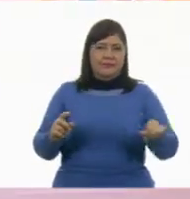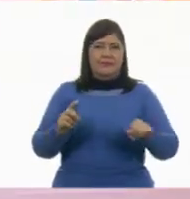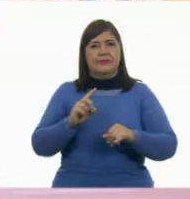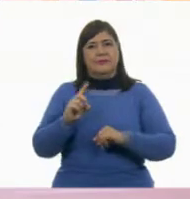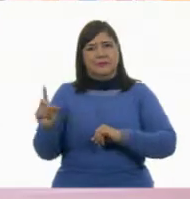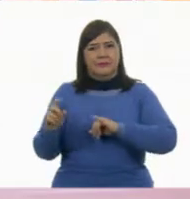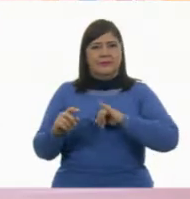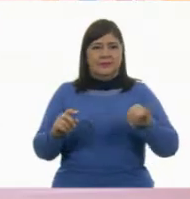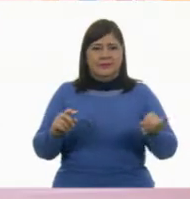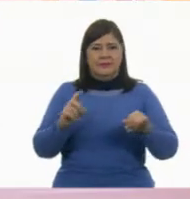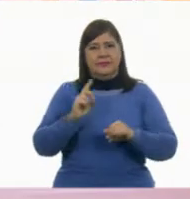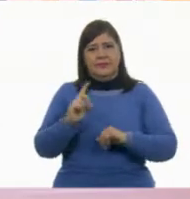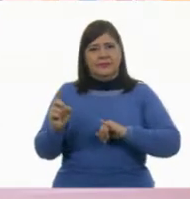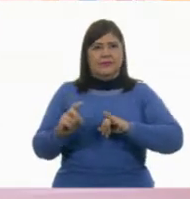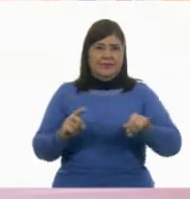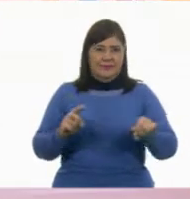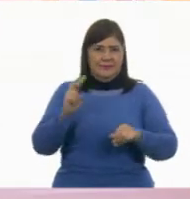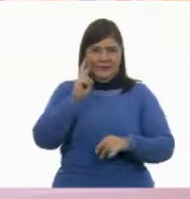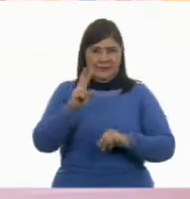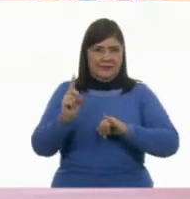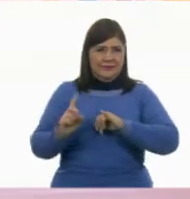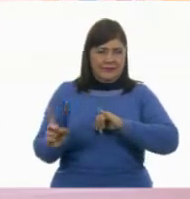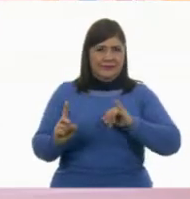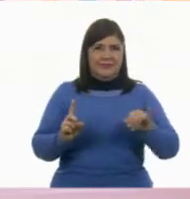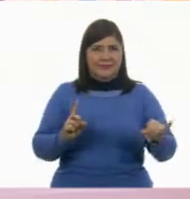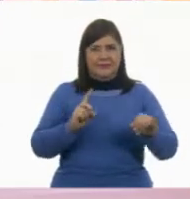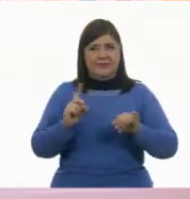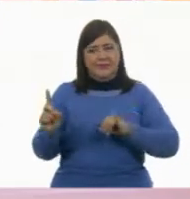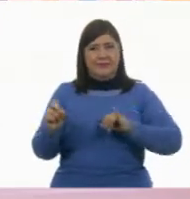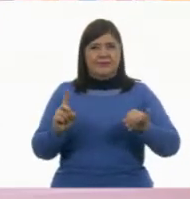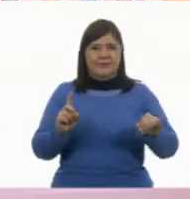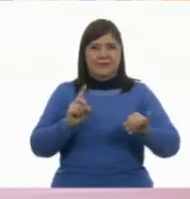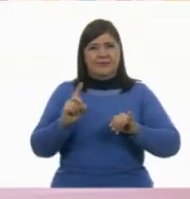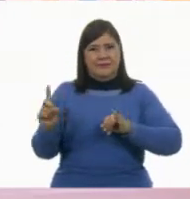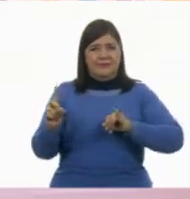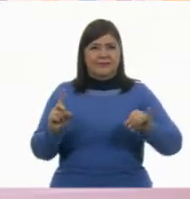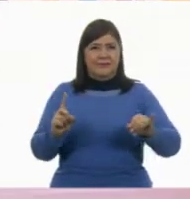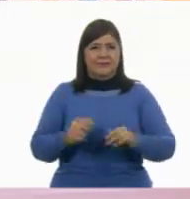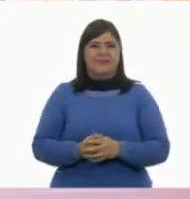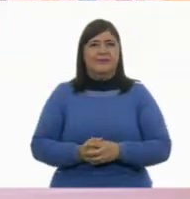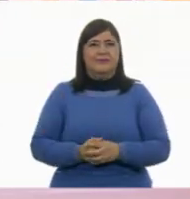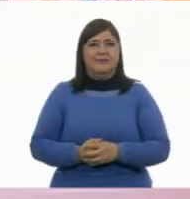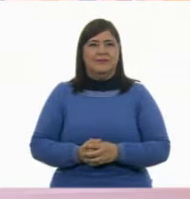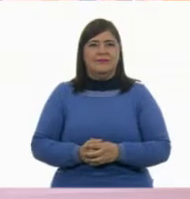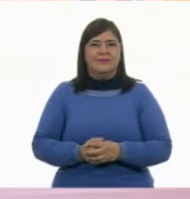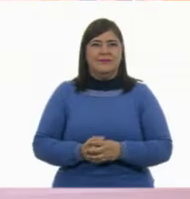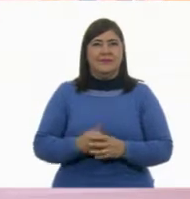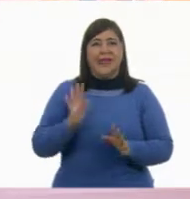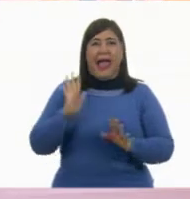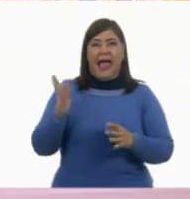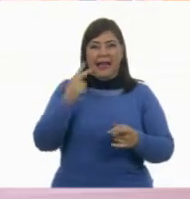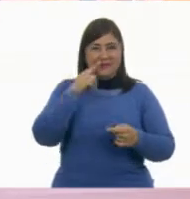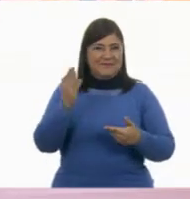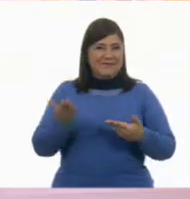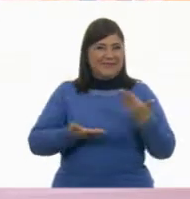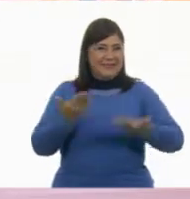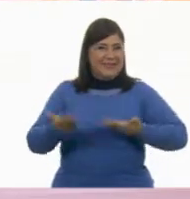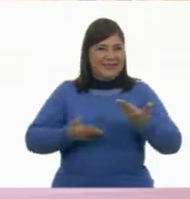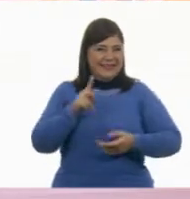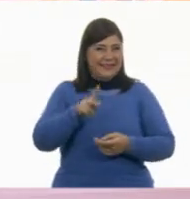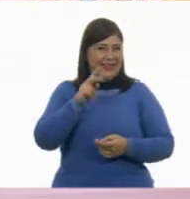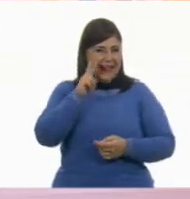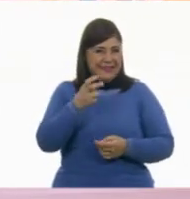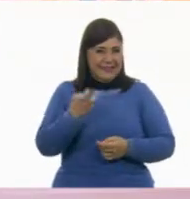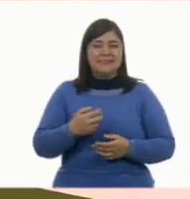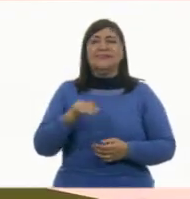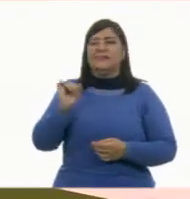derecha, izquierda, izquierda, derecha, izquierda, derecha, izquierda, derecha, izquierda, derecha, izquierda. Okay, ya te parece que estamos bailando, profe. Para